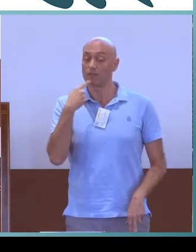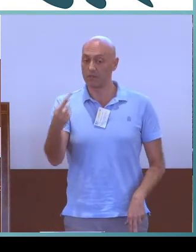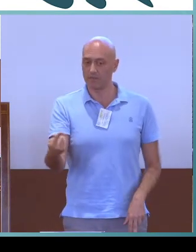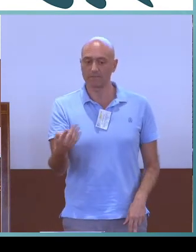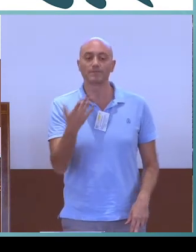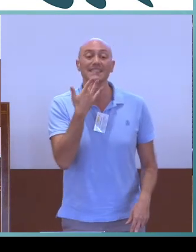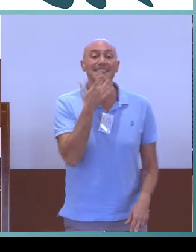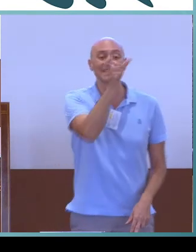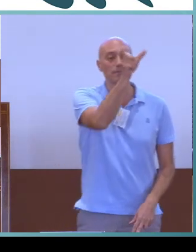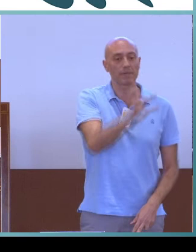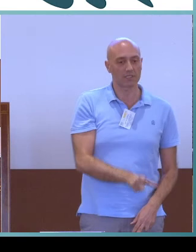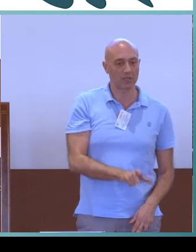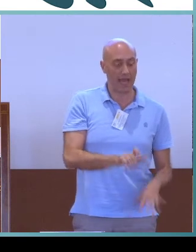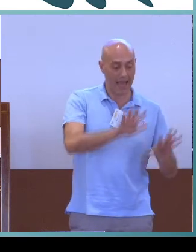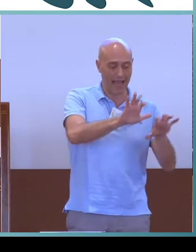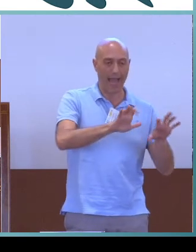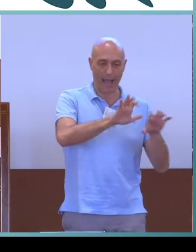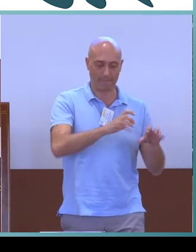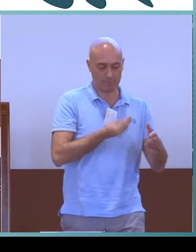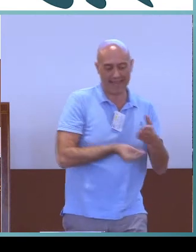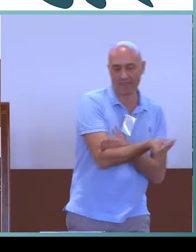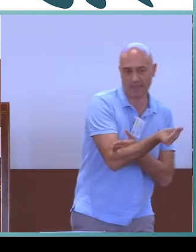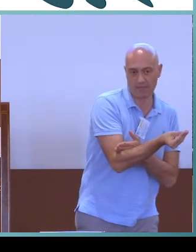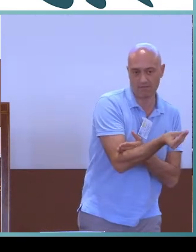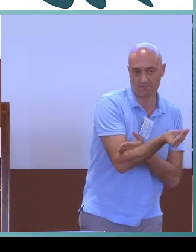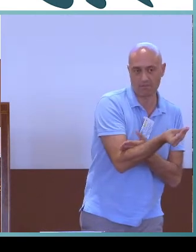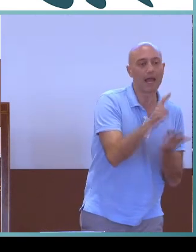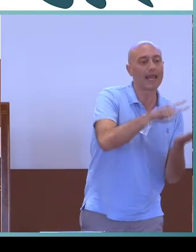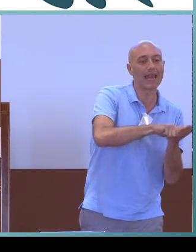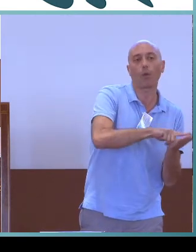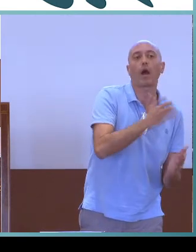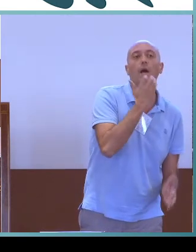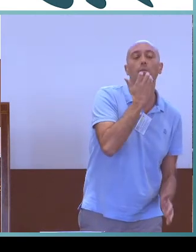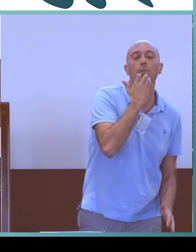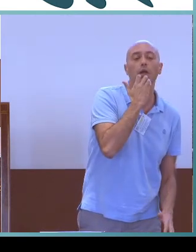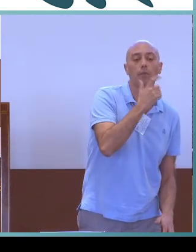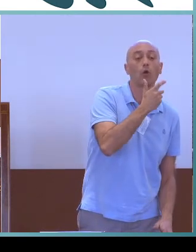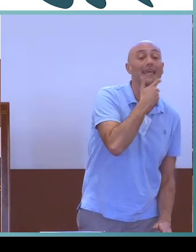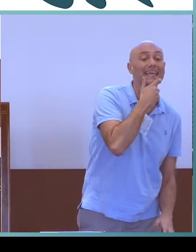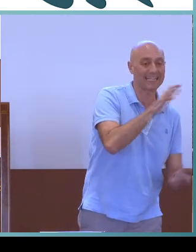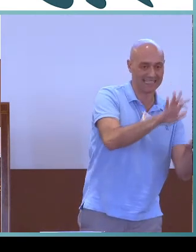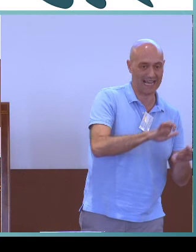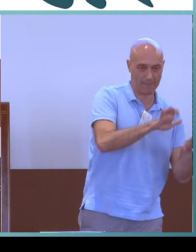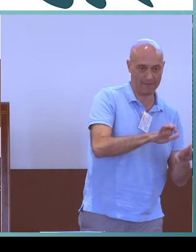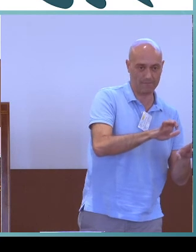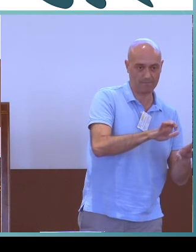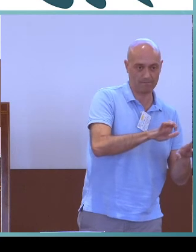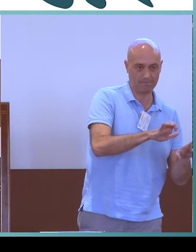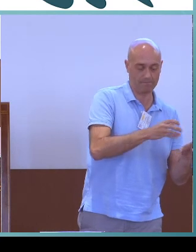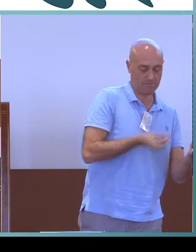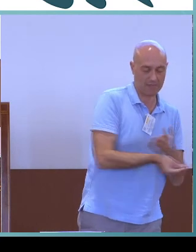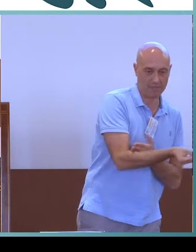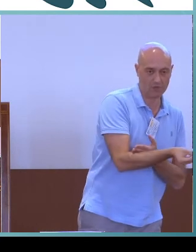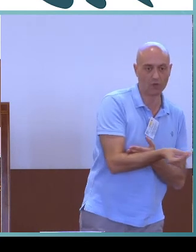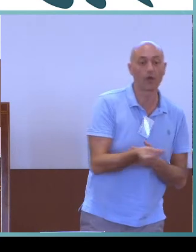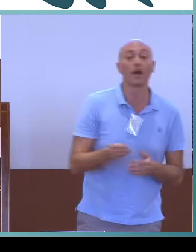difícil cambiar de la segunda lengua, que aquí voy a decir L2, para la L1, do que de la L1